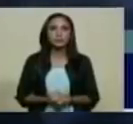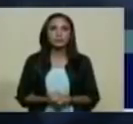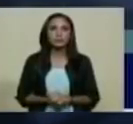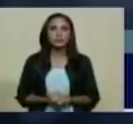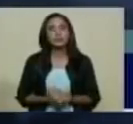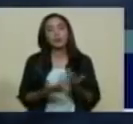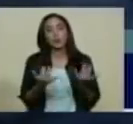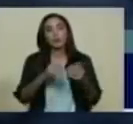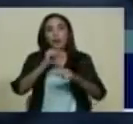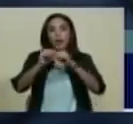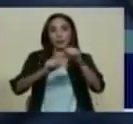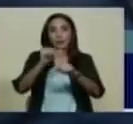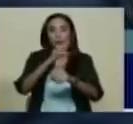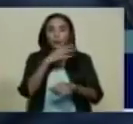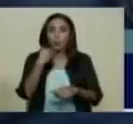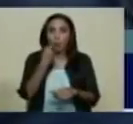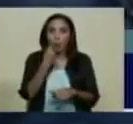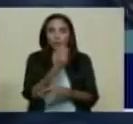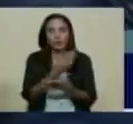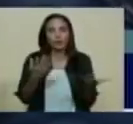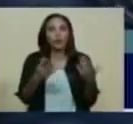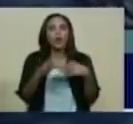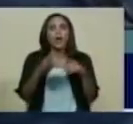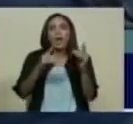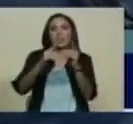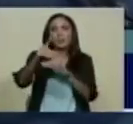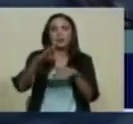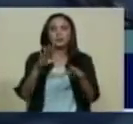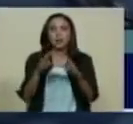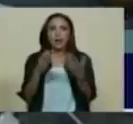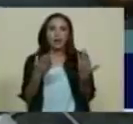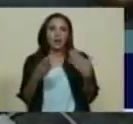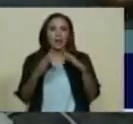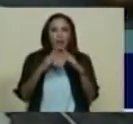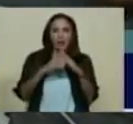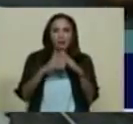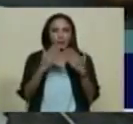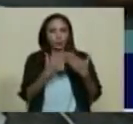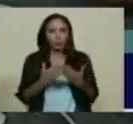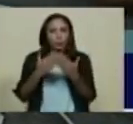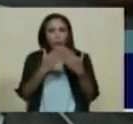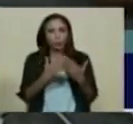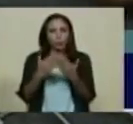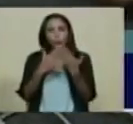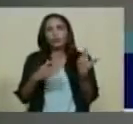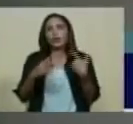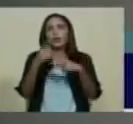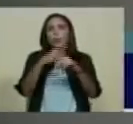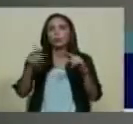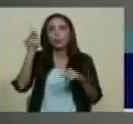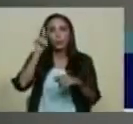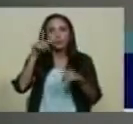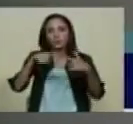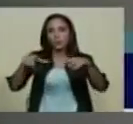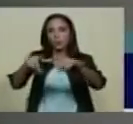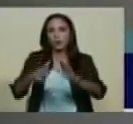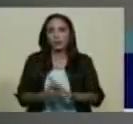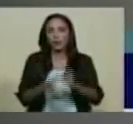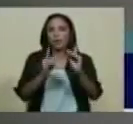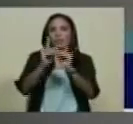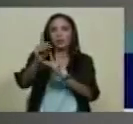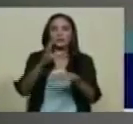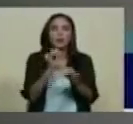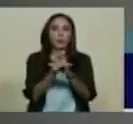es la tercera generación de la educación a distancia y donde podemos trabajar con las plataformas tecnológicas, el